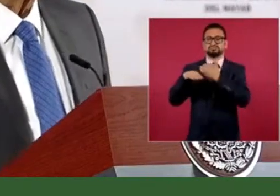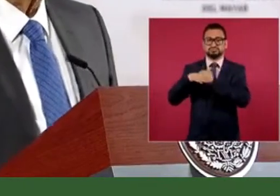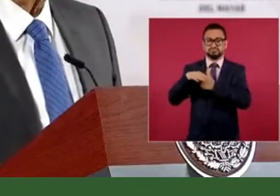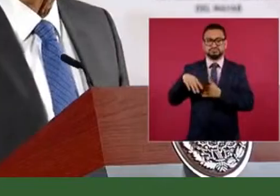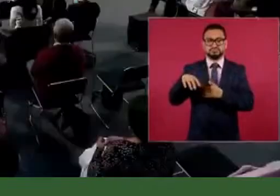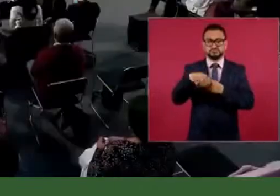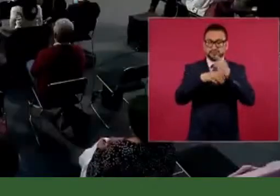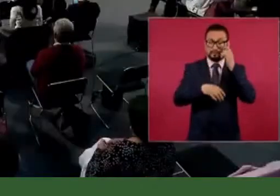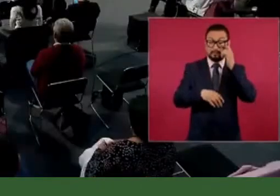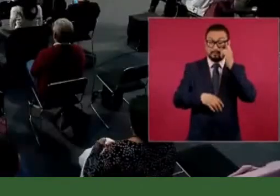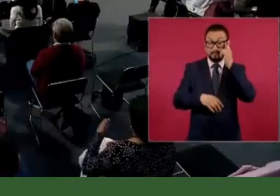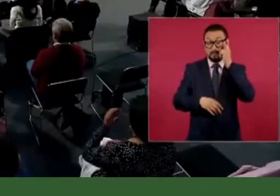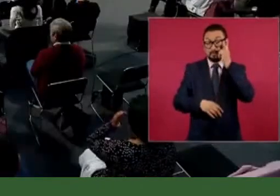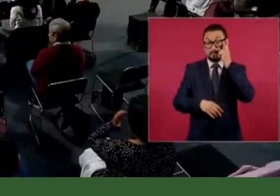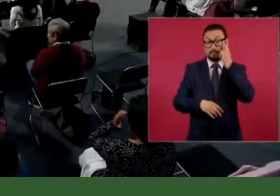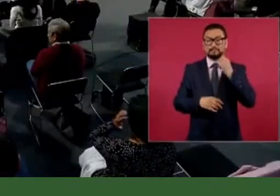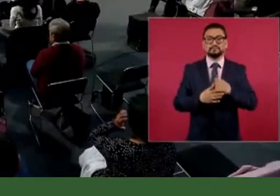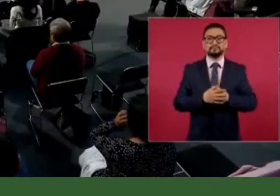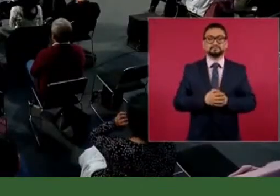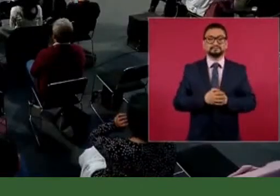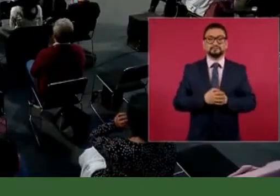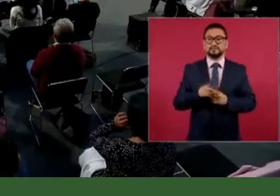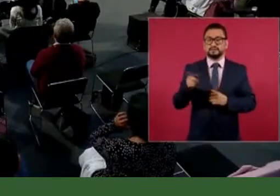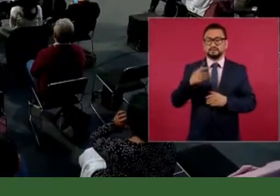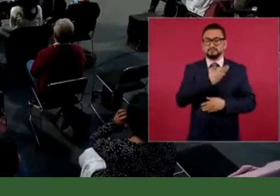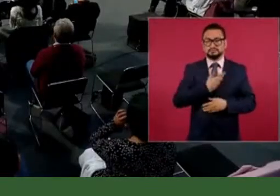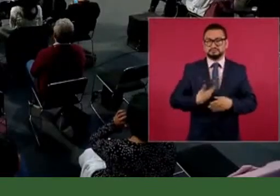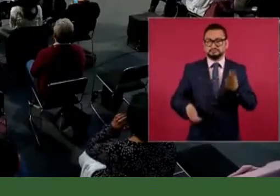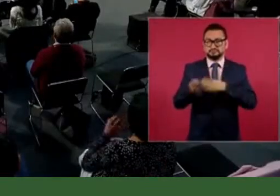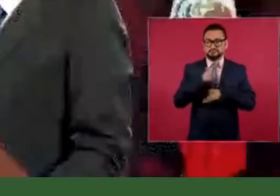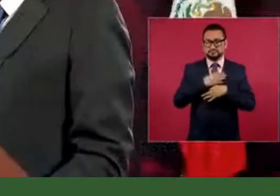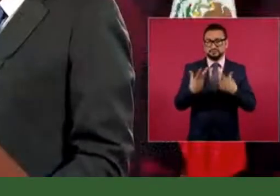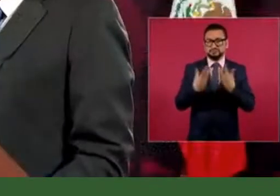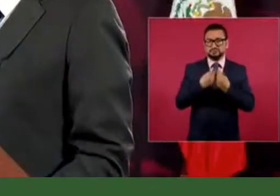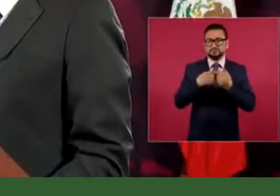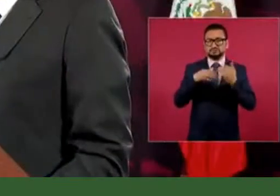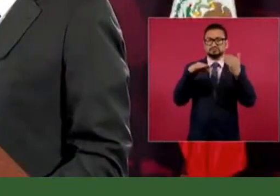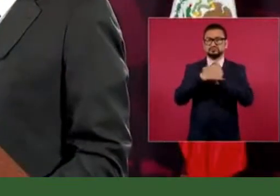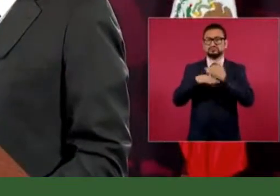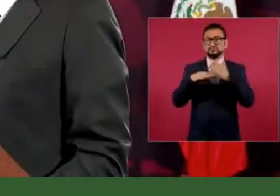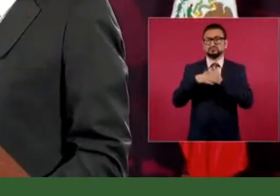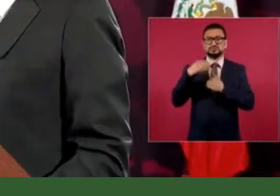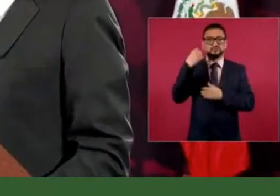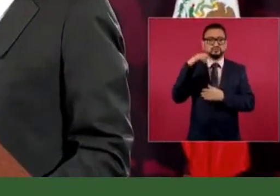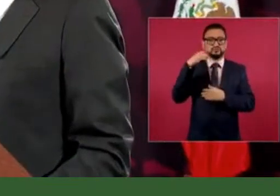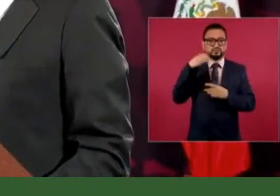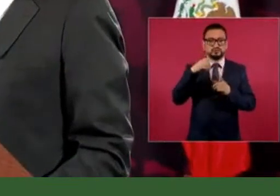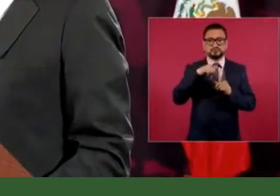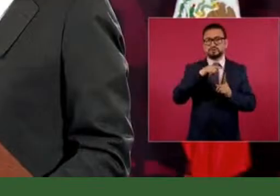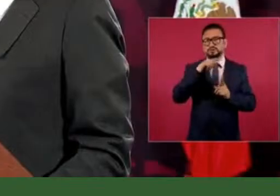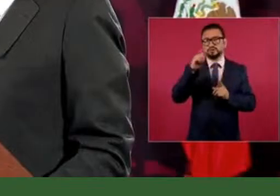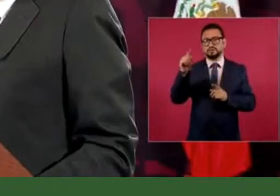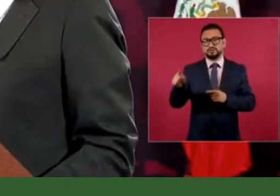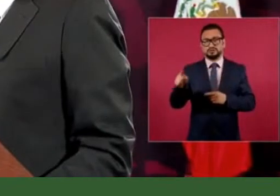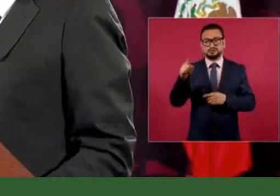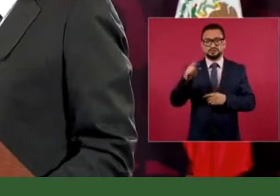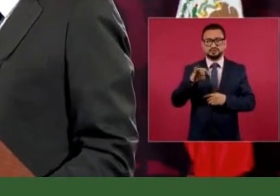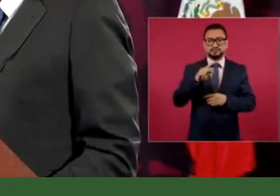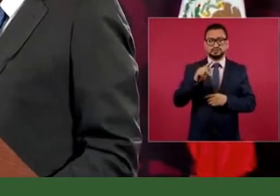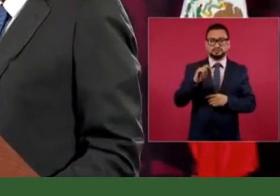vamos a supervisar con la presidenta el camino de Oaxaca al